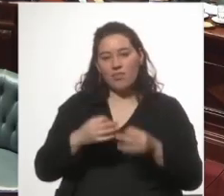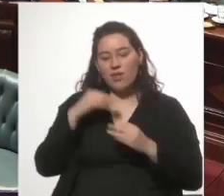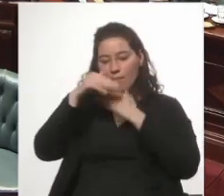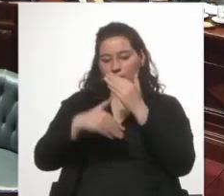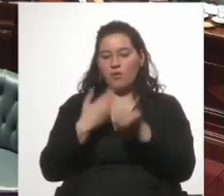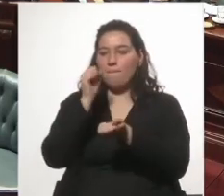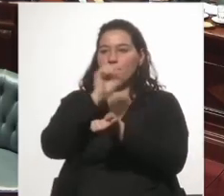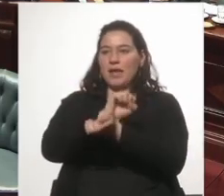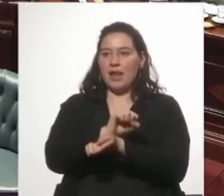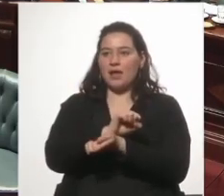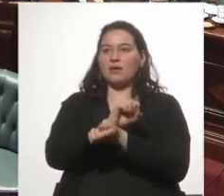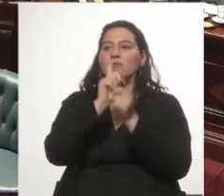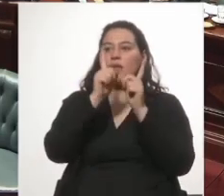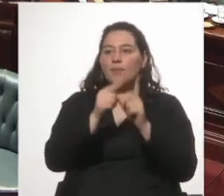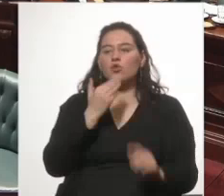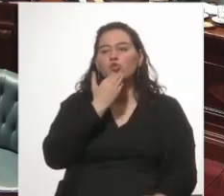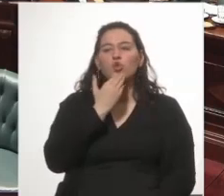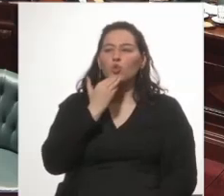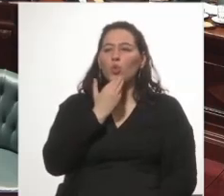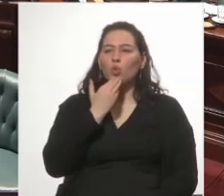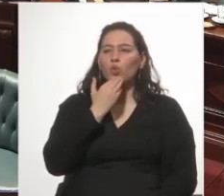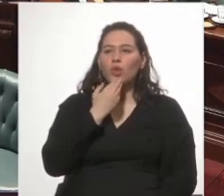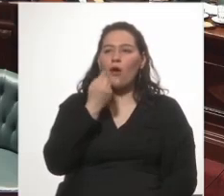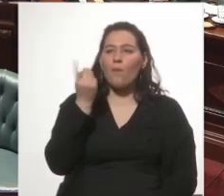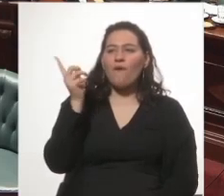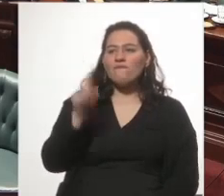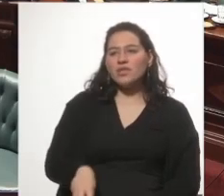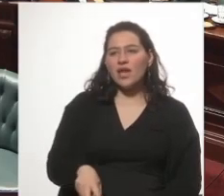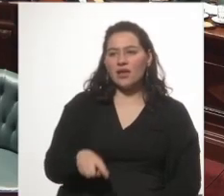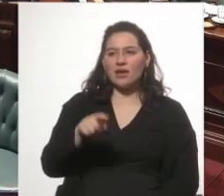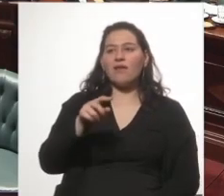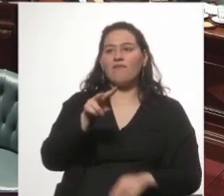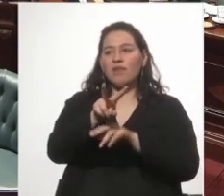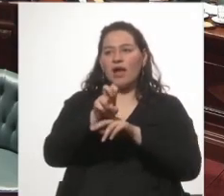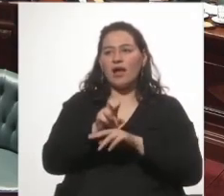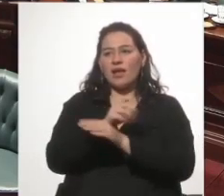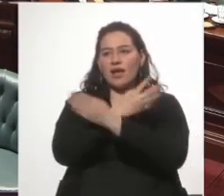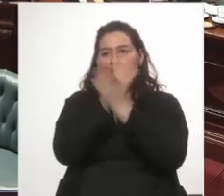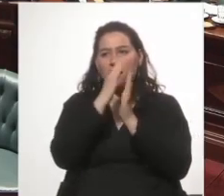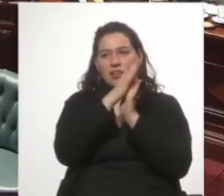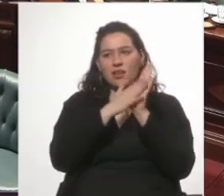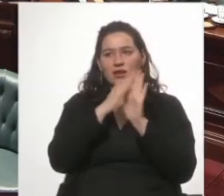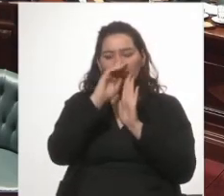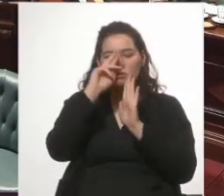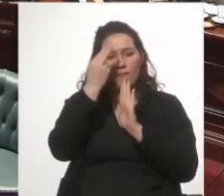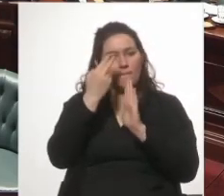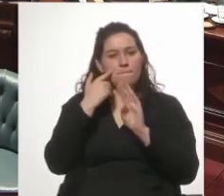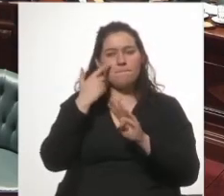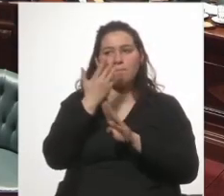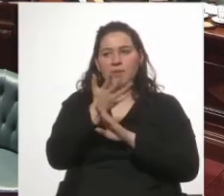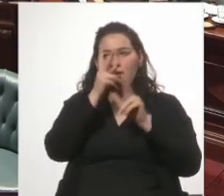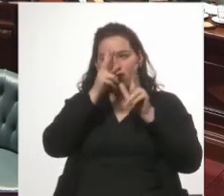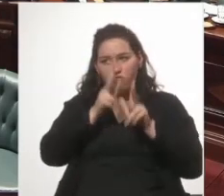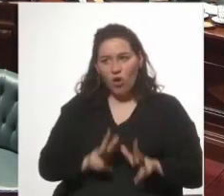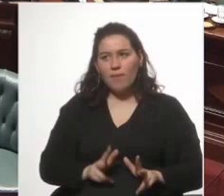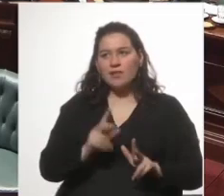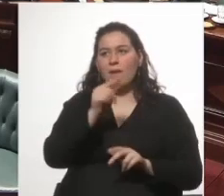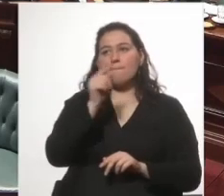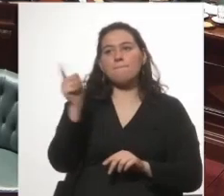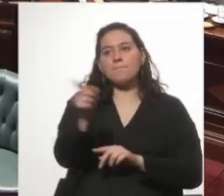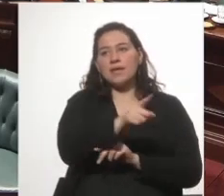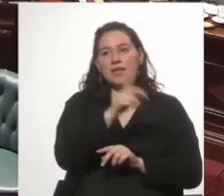penal vigente y la dudosa probidad de la Fiscalía General de la Nación, a cuyo pedido de formalización se pretende someter a un senador